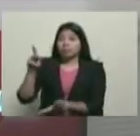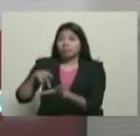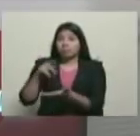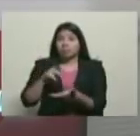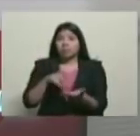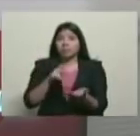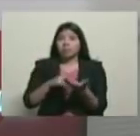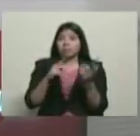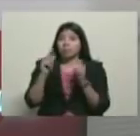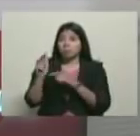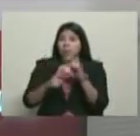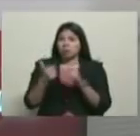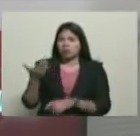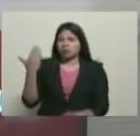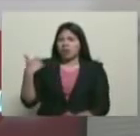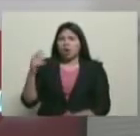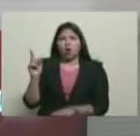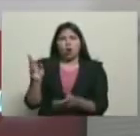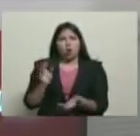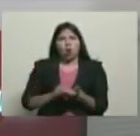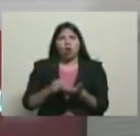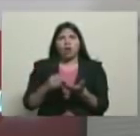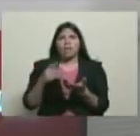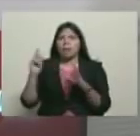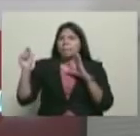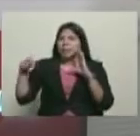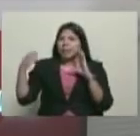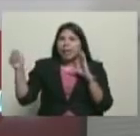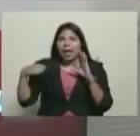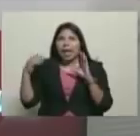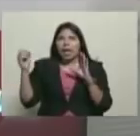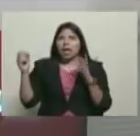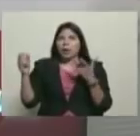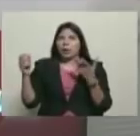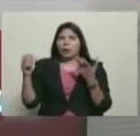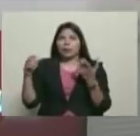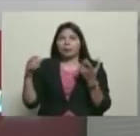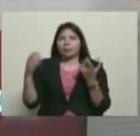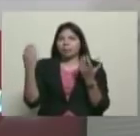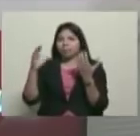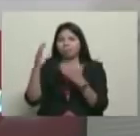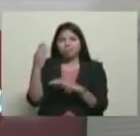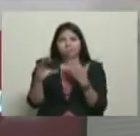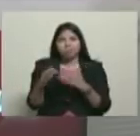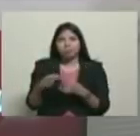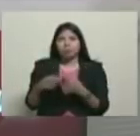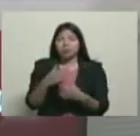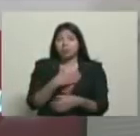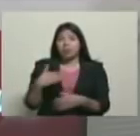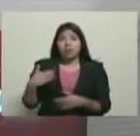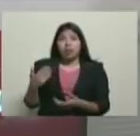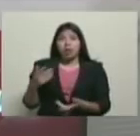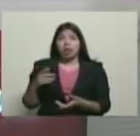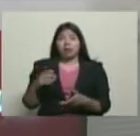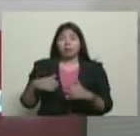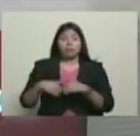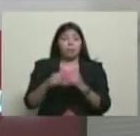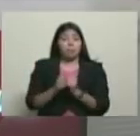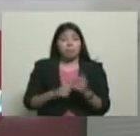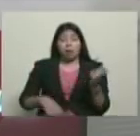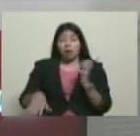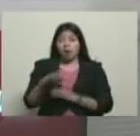día de hoy aparecen en videos en este nuevo intento de desestabilizar la paz de la República? También han asumido